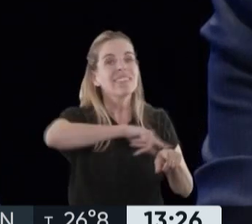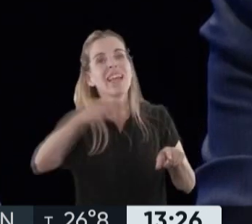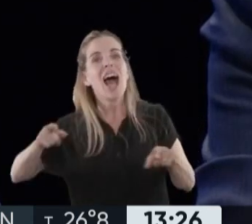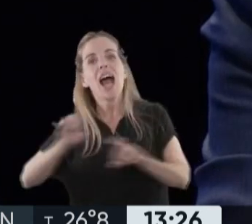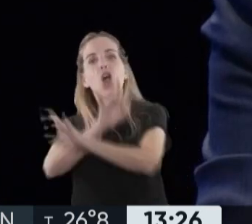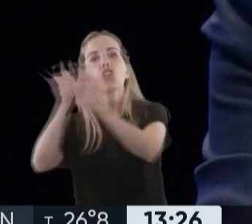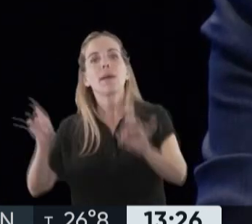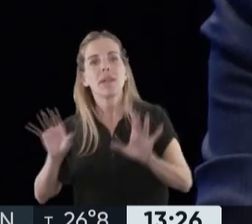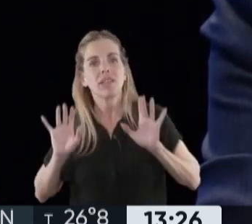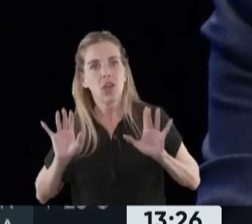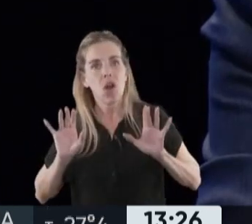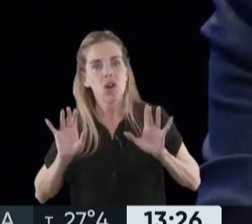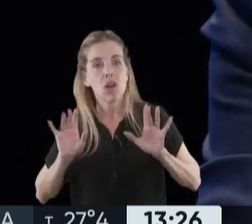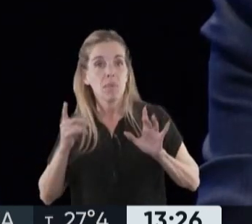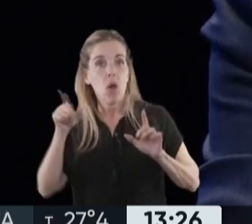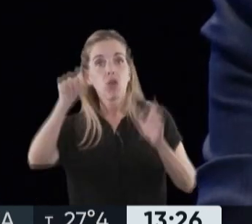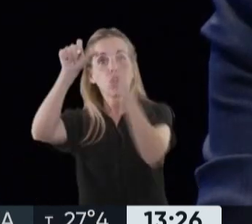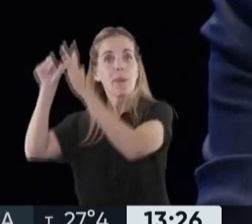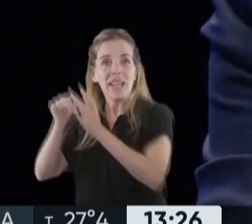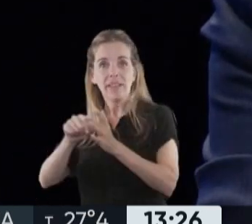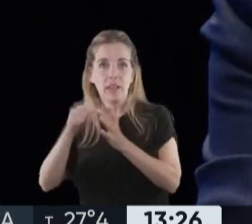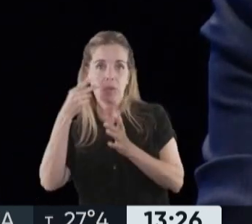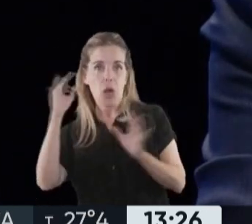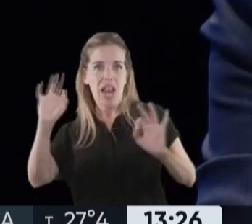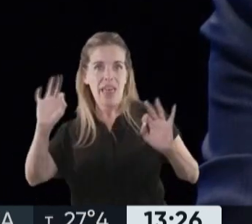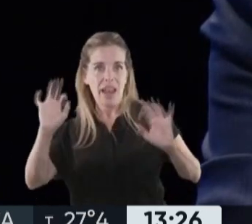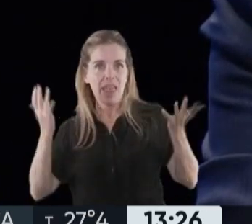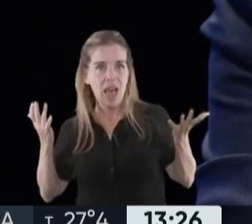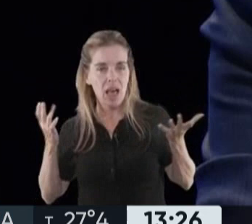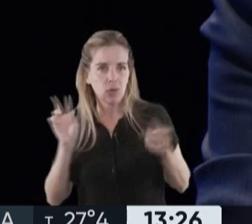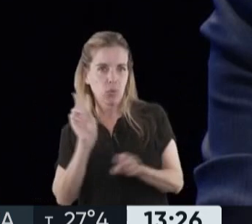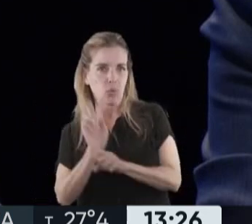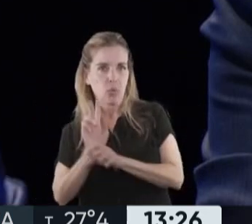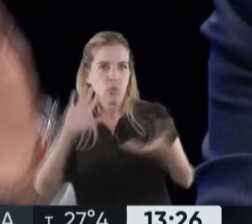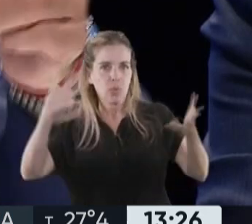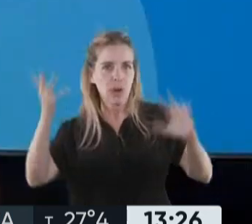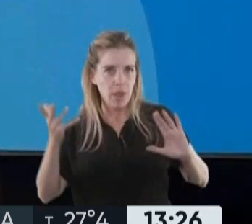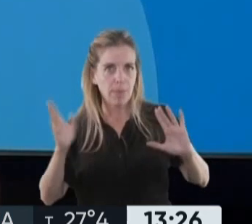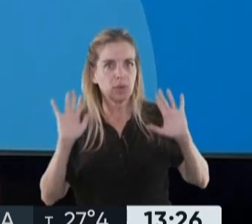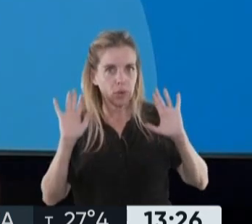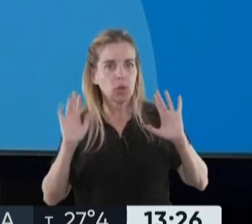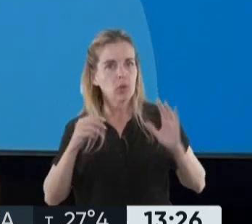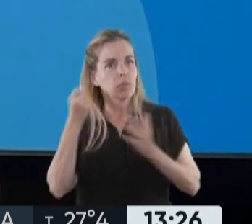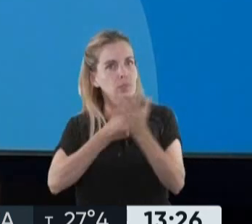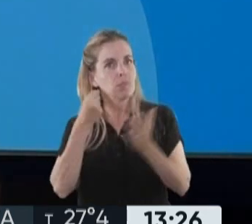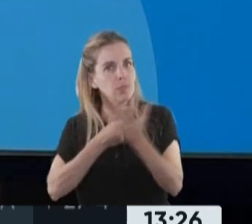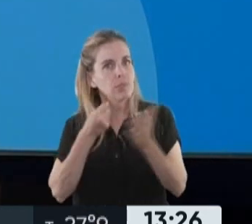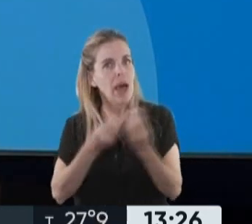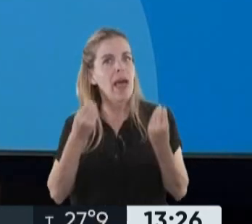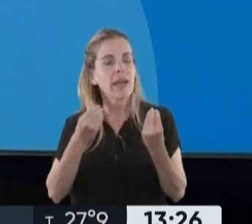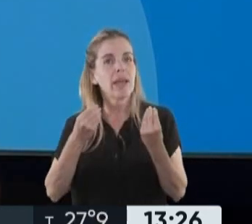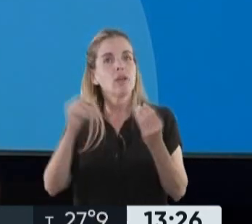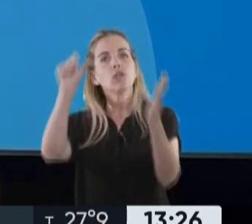Sin embargo, nadie nos reconoce esa condición de acreedores ambientales. Y hay que dar una pelea en el mundo para que nos lo